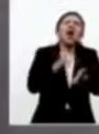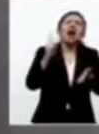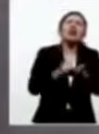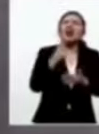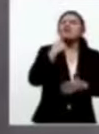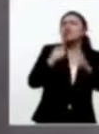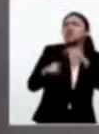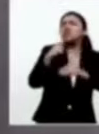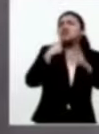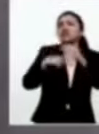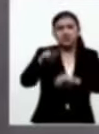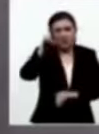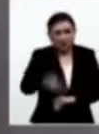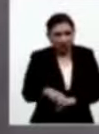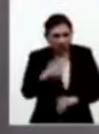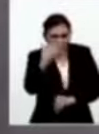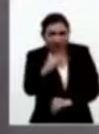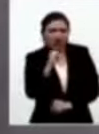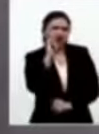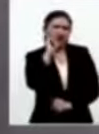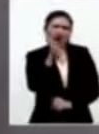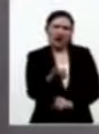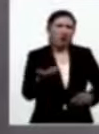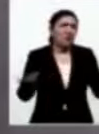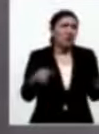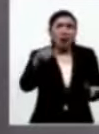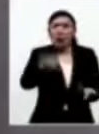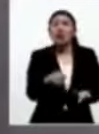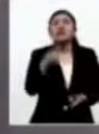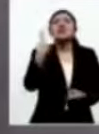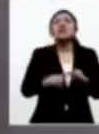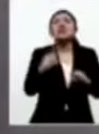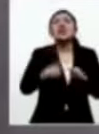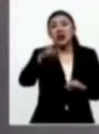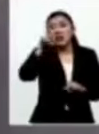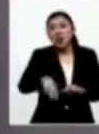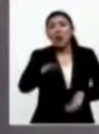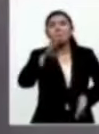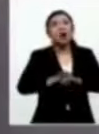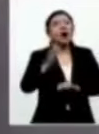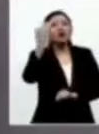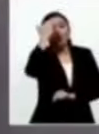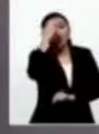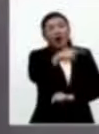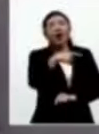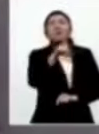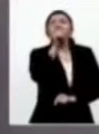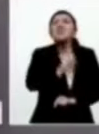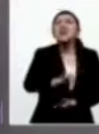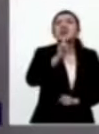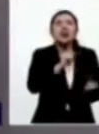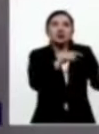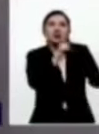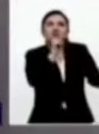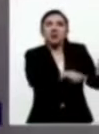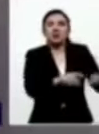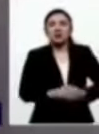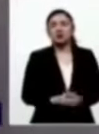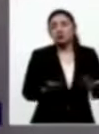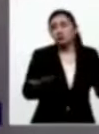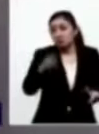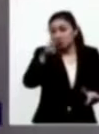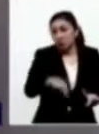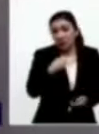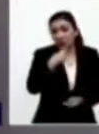acusaciones sin fundamento, cuando aquí la única que tiene fama de fabricar pruebas es ella. Y por cierto, quiero